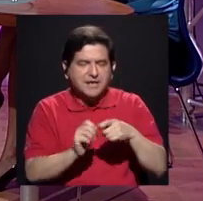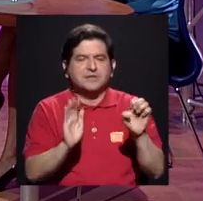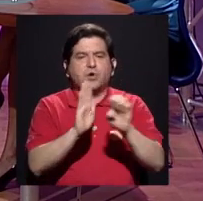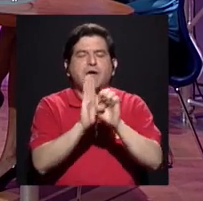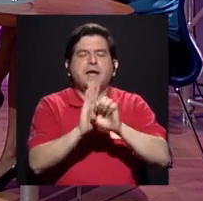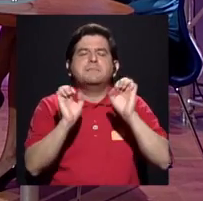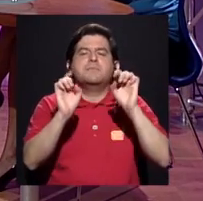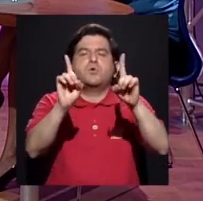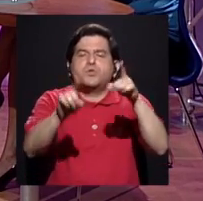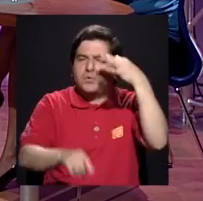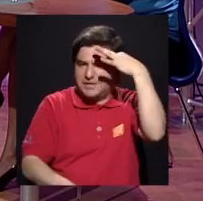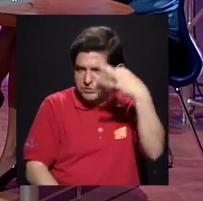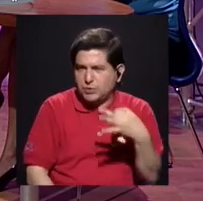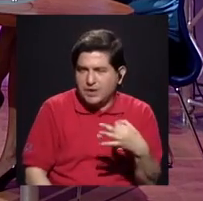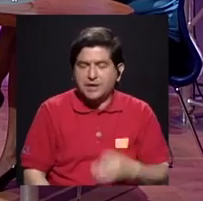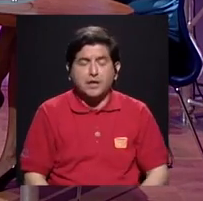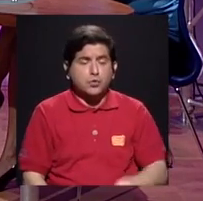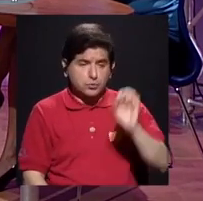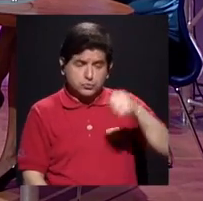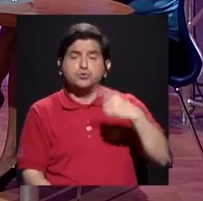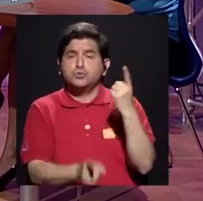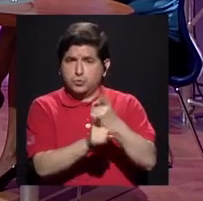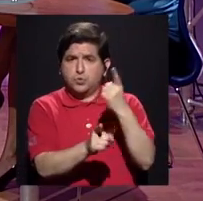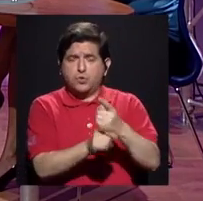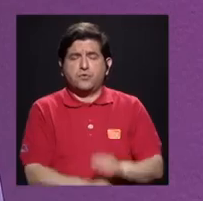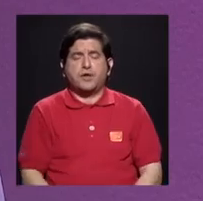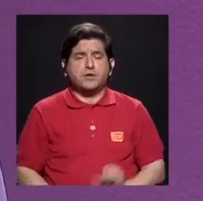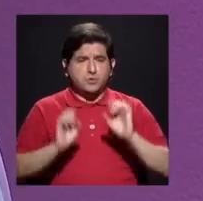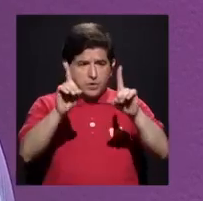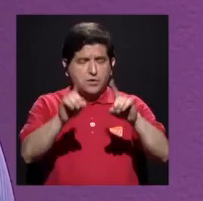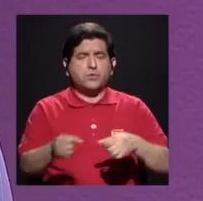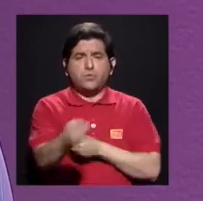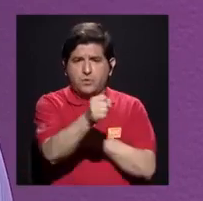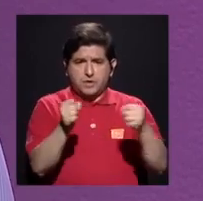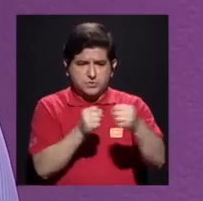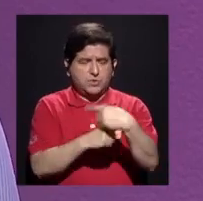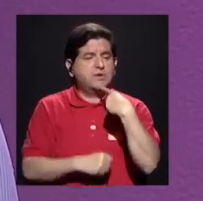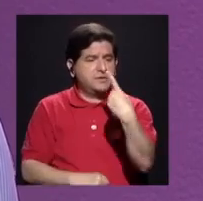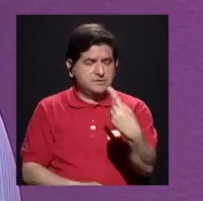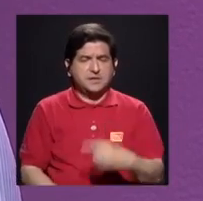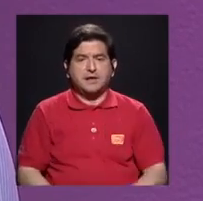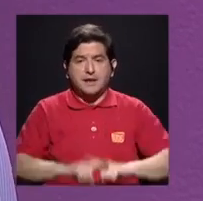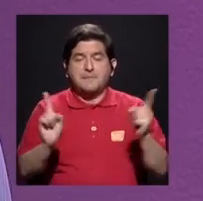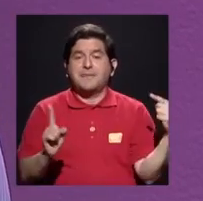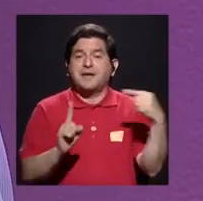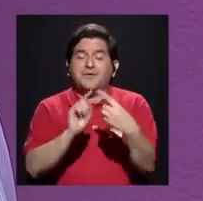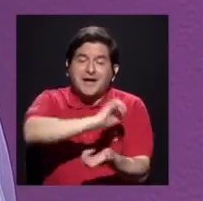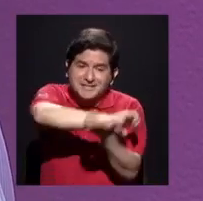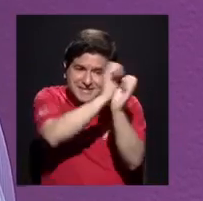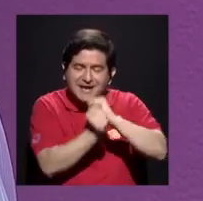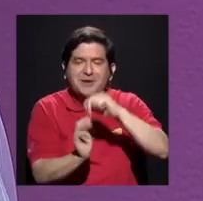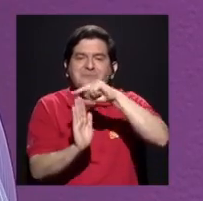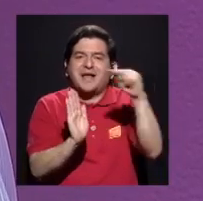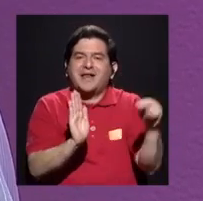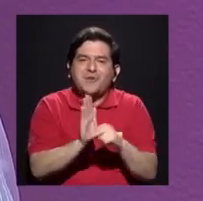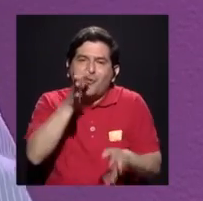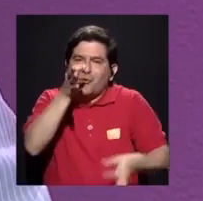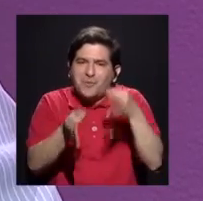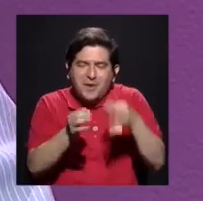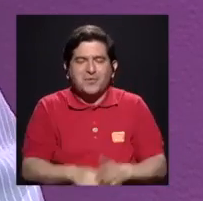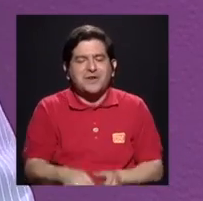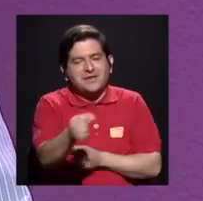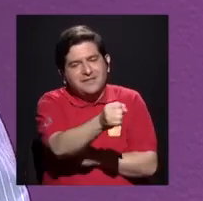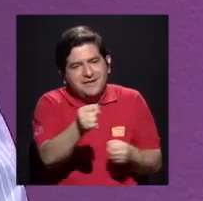educación creo yo que es uno de ellos sí correcto sobre la educación la salud se ha pronunciado lo que pasa es que hasta que no reformemos ese marco bajo el cual la